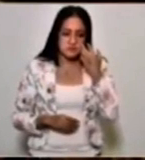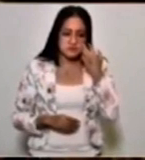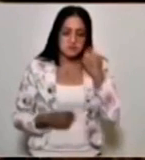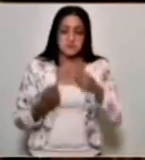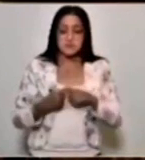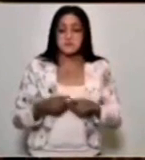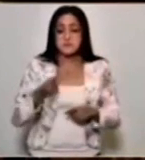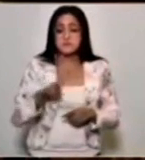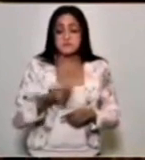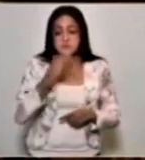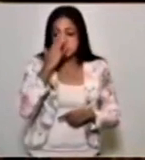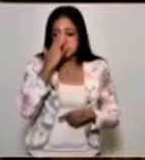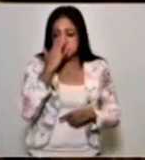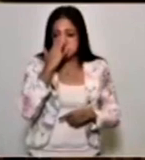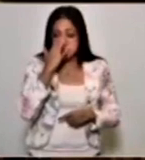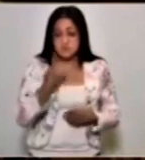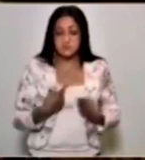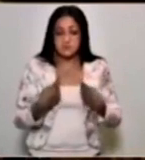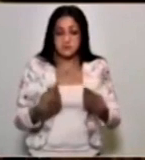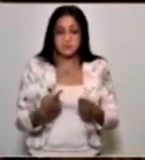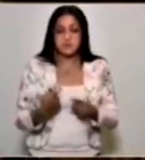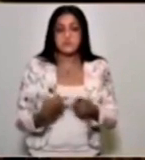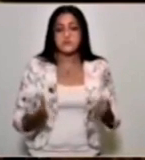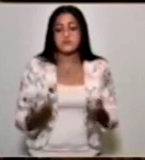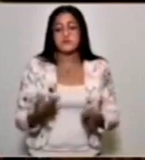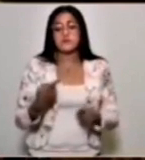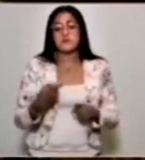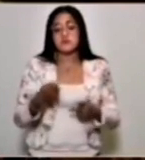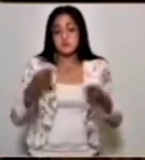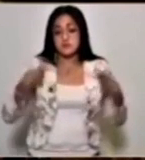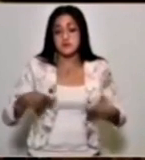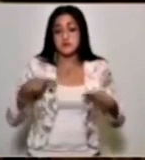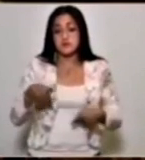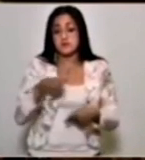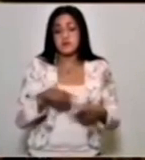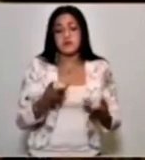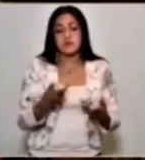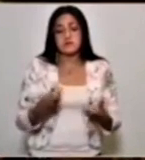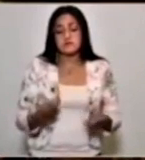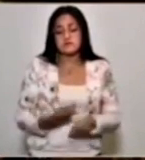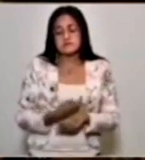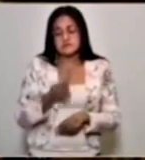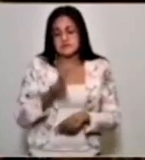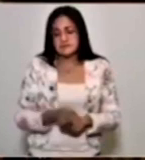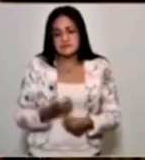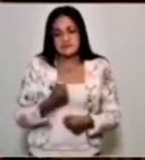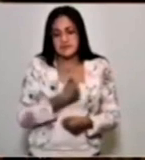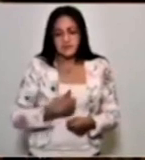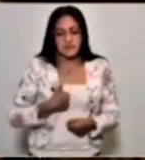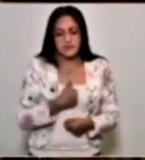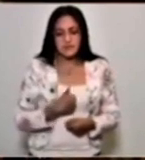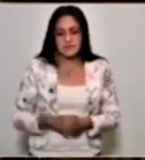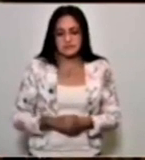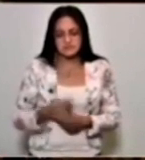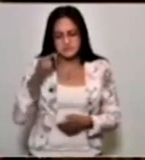expresan lo que en segmentos de la sociedad se está viviendo. No